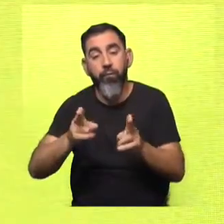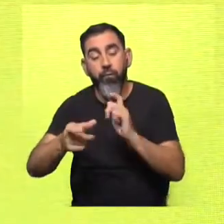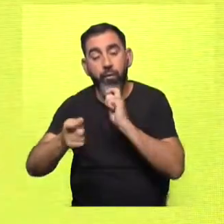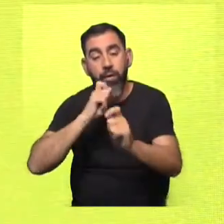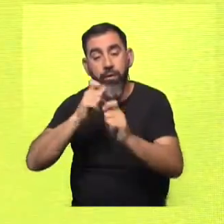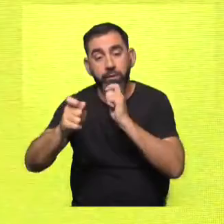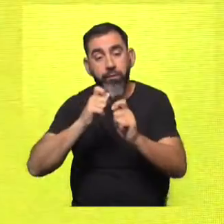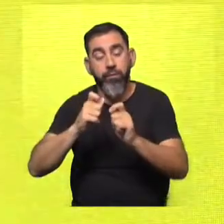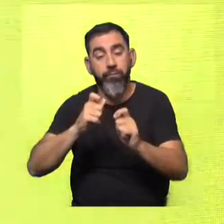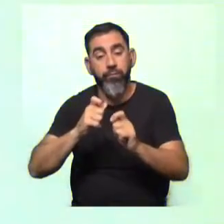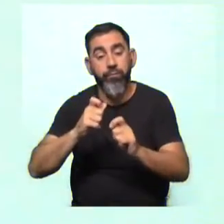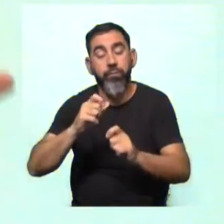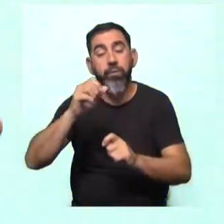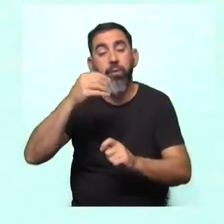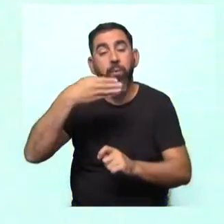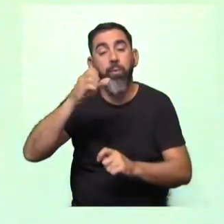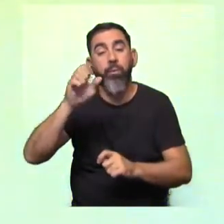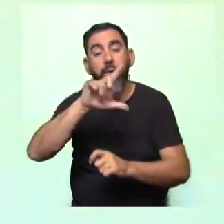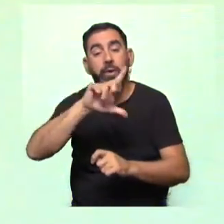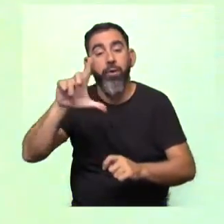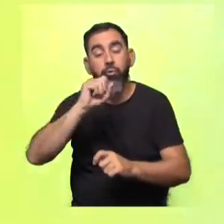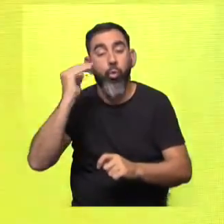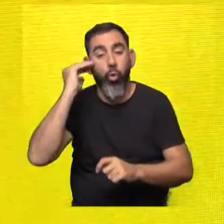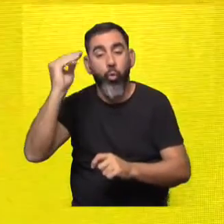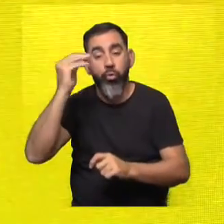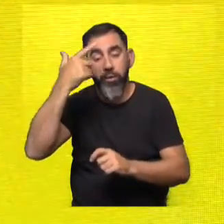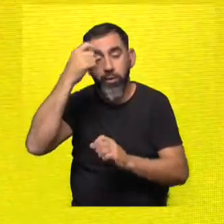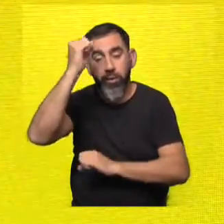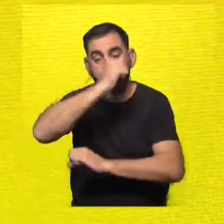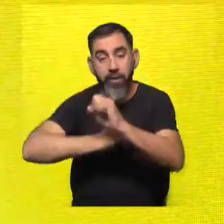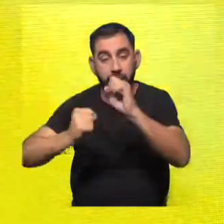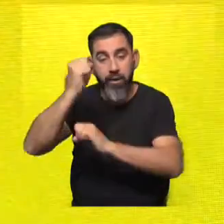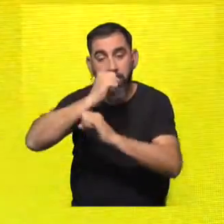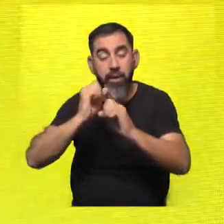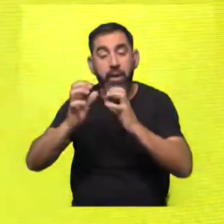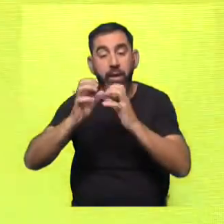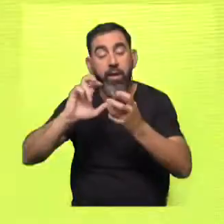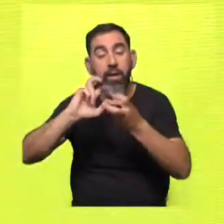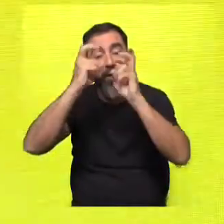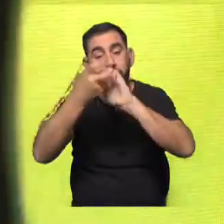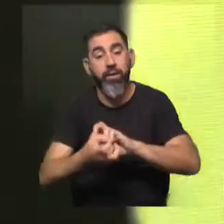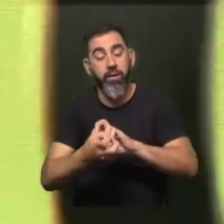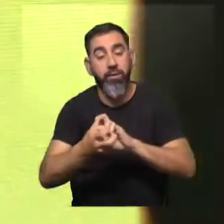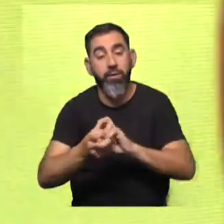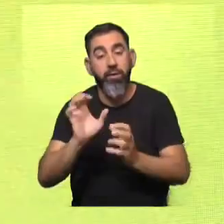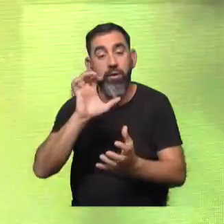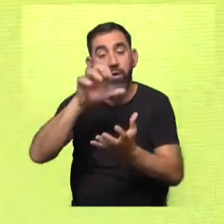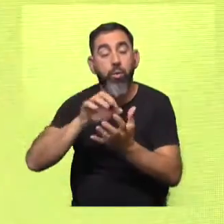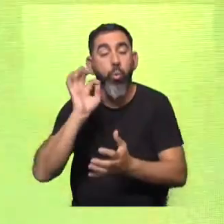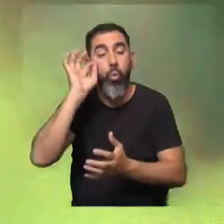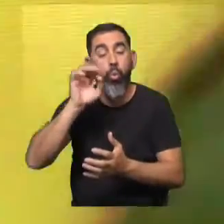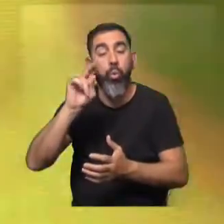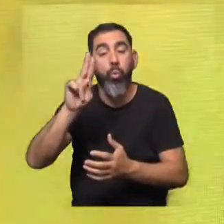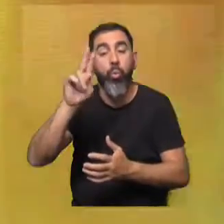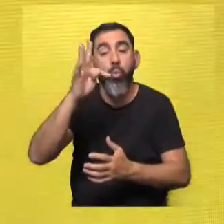entrevista que tuvimos con Carlos Bello, quien es docente encargado de Ingeniería en Energías Renovables de la sede de Durazno de la UTEC,